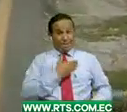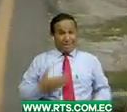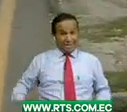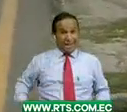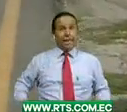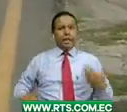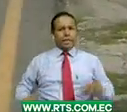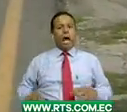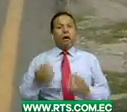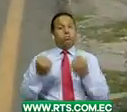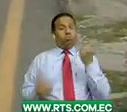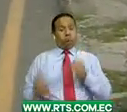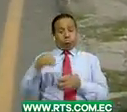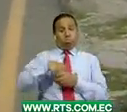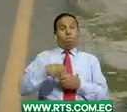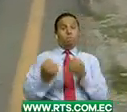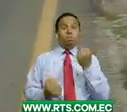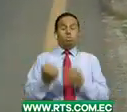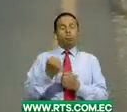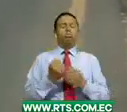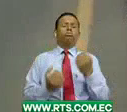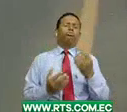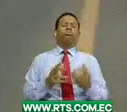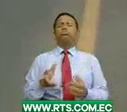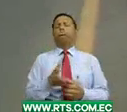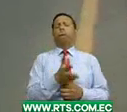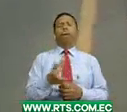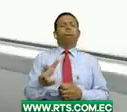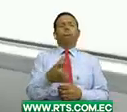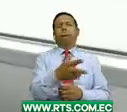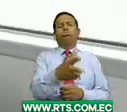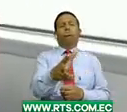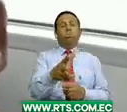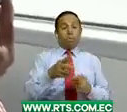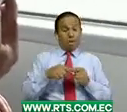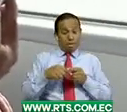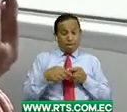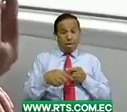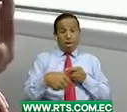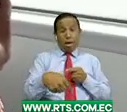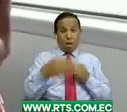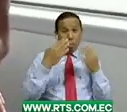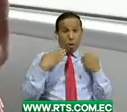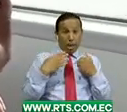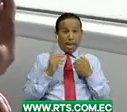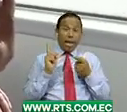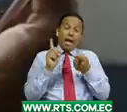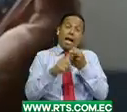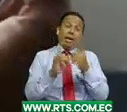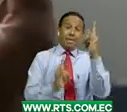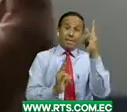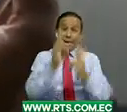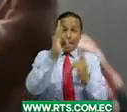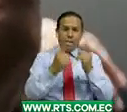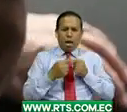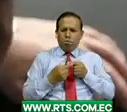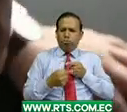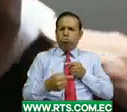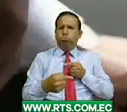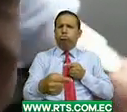bus de transporte urbano con ministros y ciudadanos que se comunicaron con sus familiares con sus teléfonos celulares y también hicieron